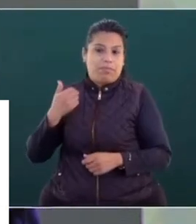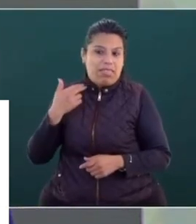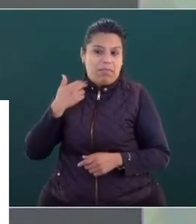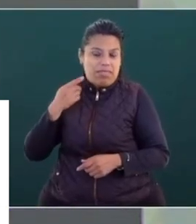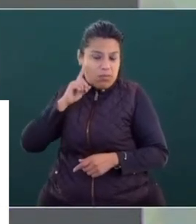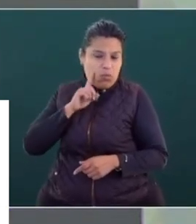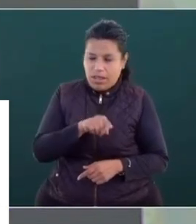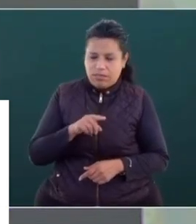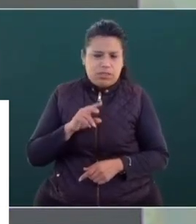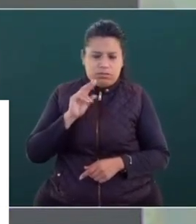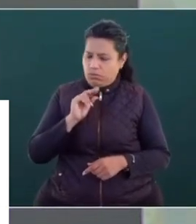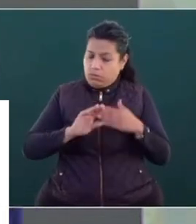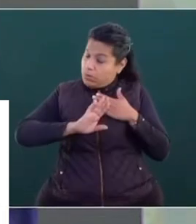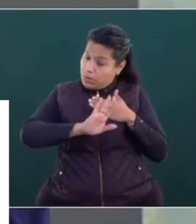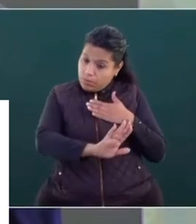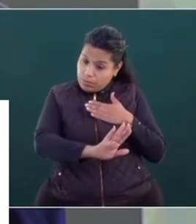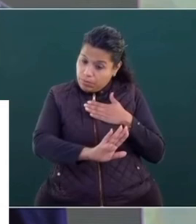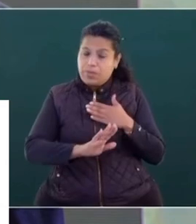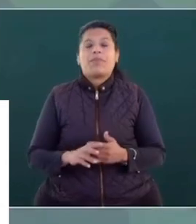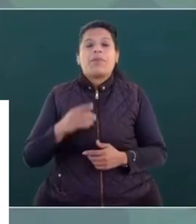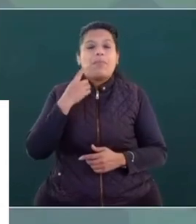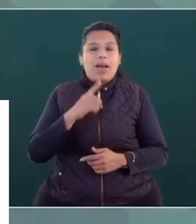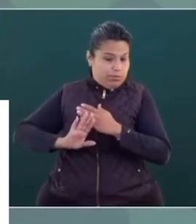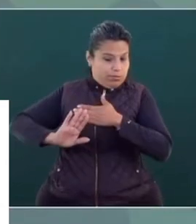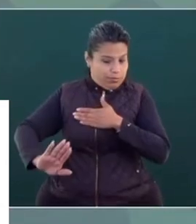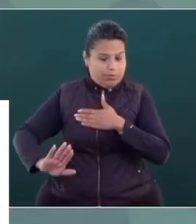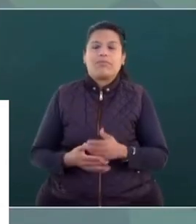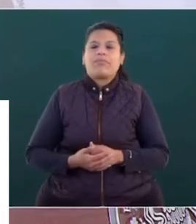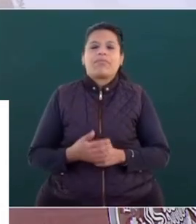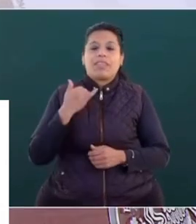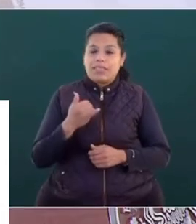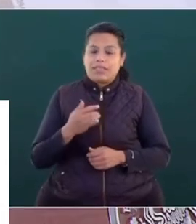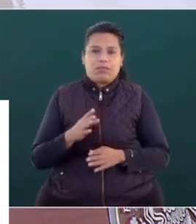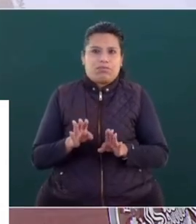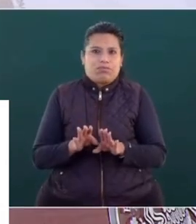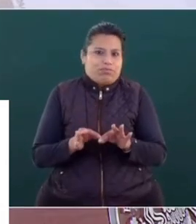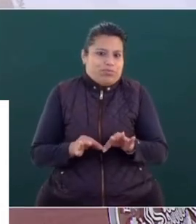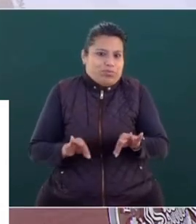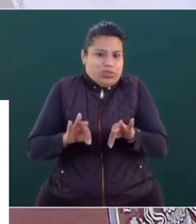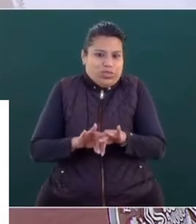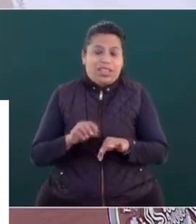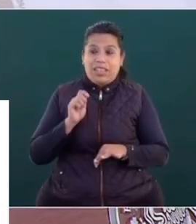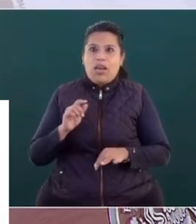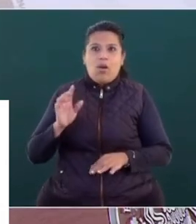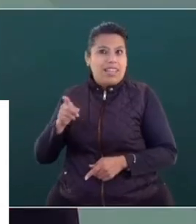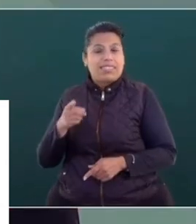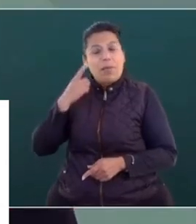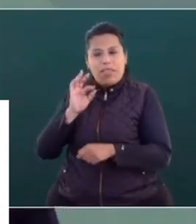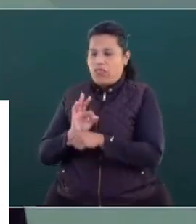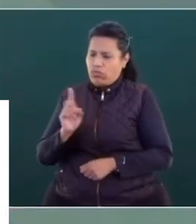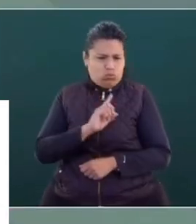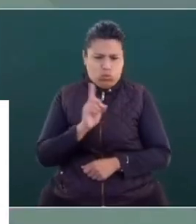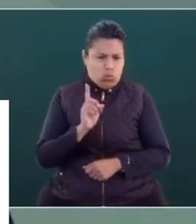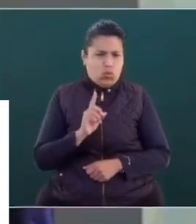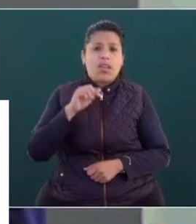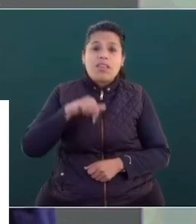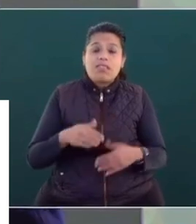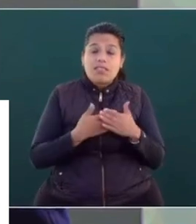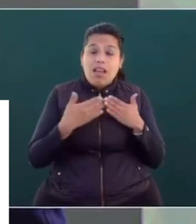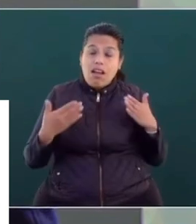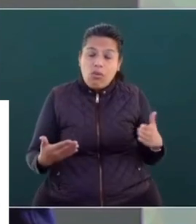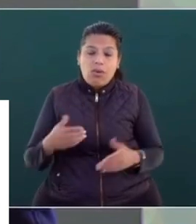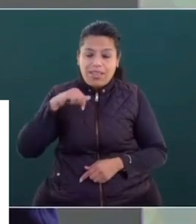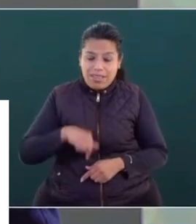feminicidio, toda la violencia en contra de las mujeres, por convicción, no por moda, porque en los últimos